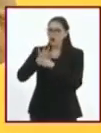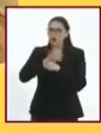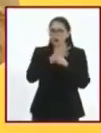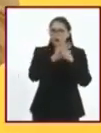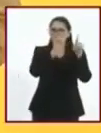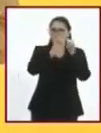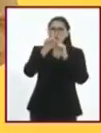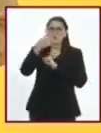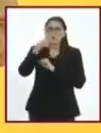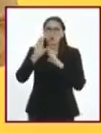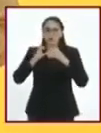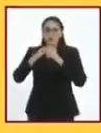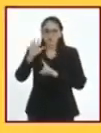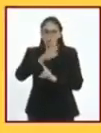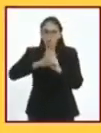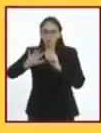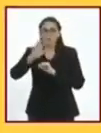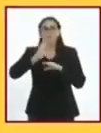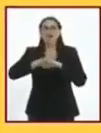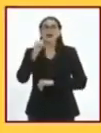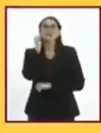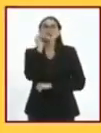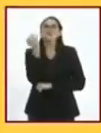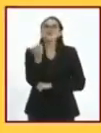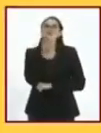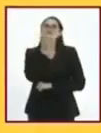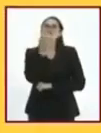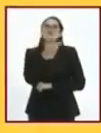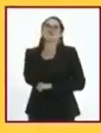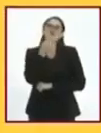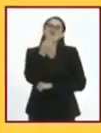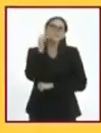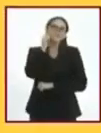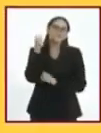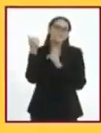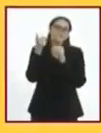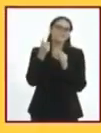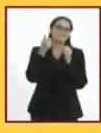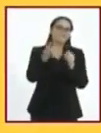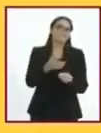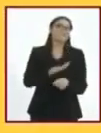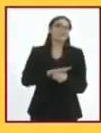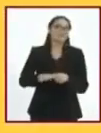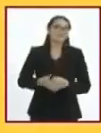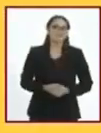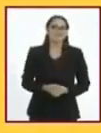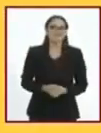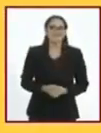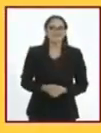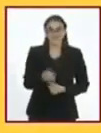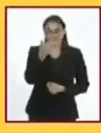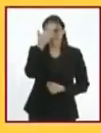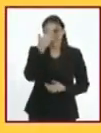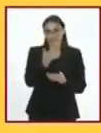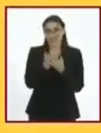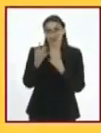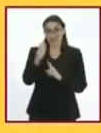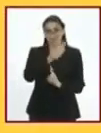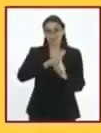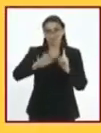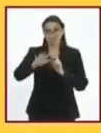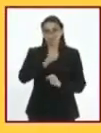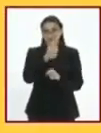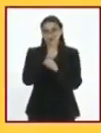su comunidad? Recuerden que nuestra vida actual y la forma en que está organizada nuestra sociedad es